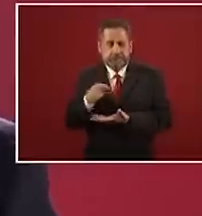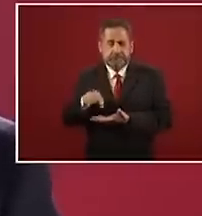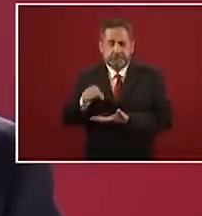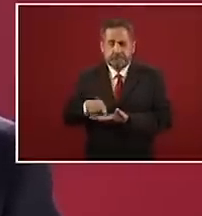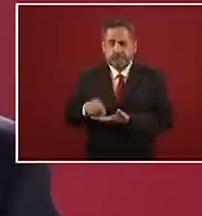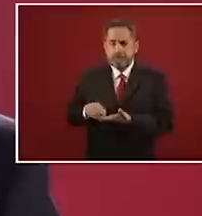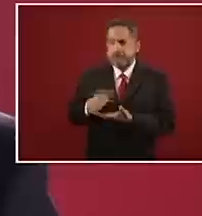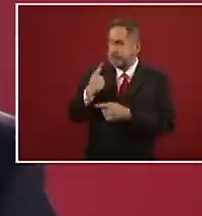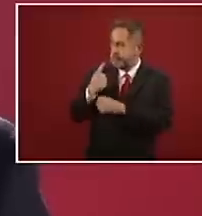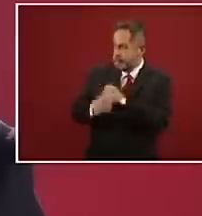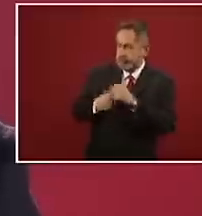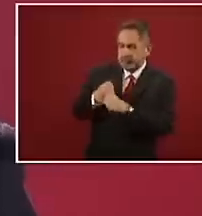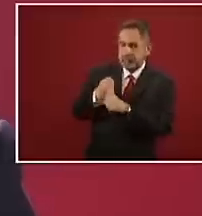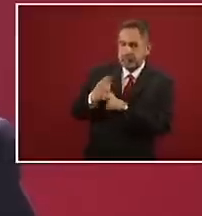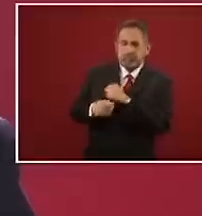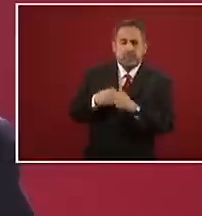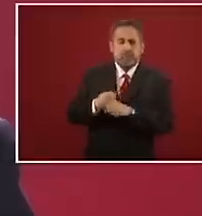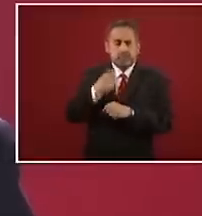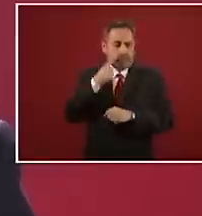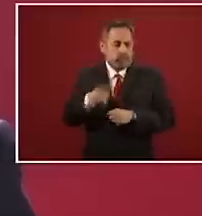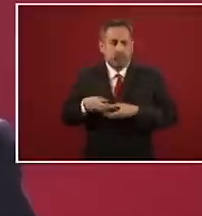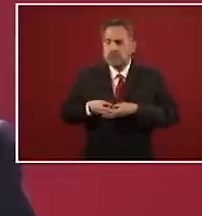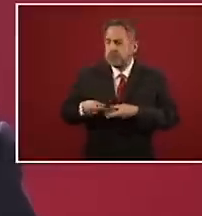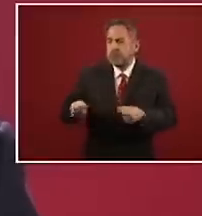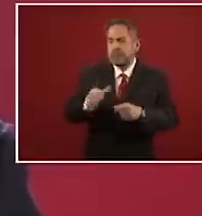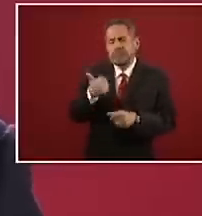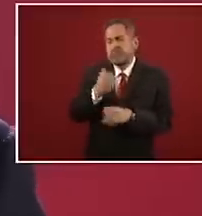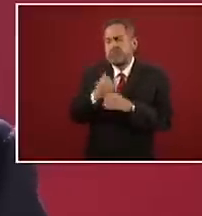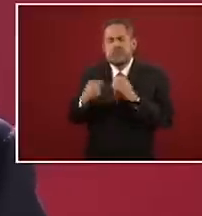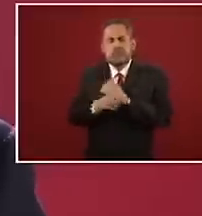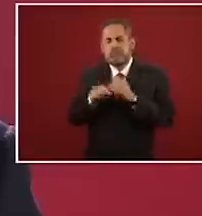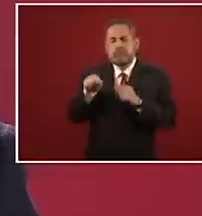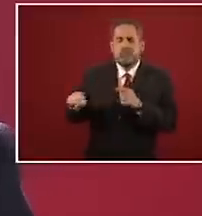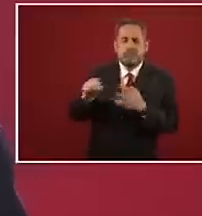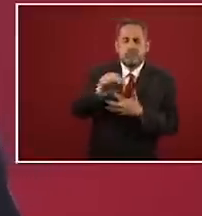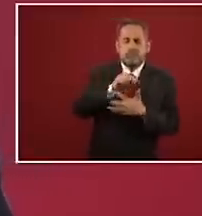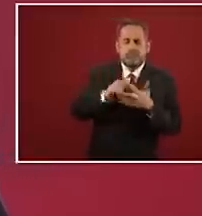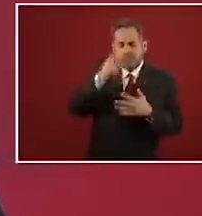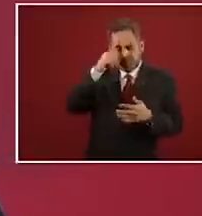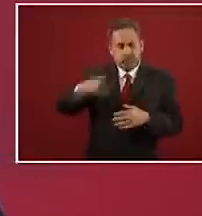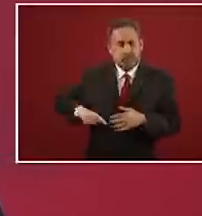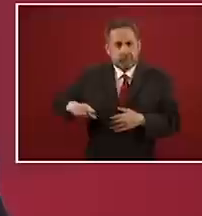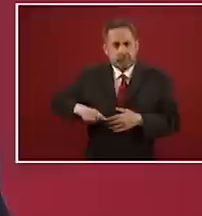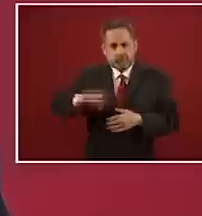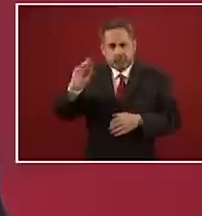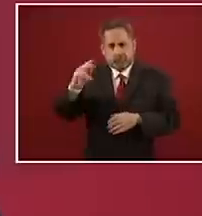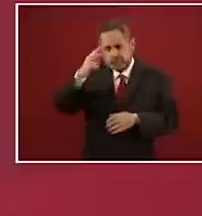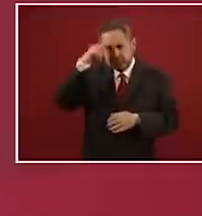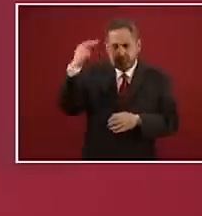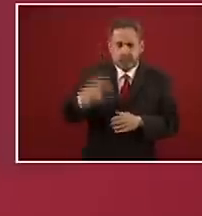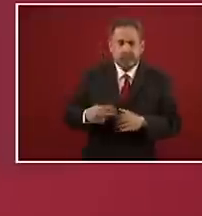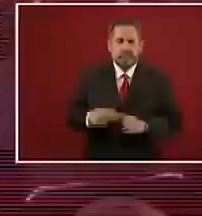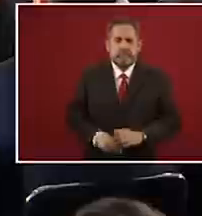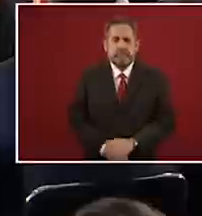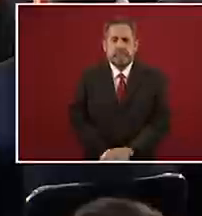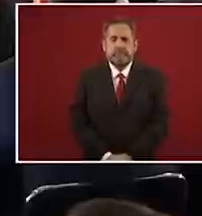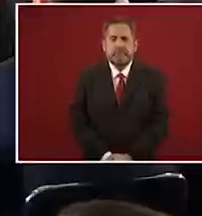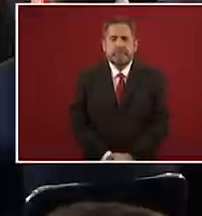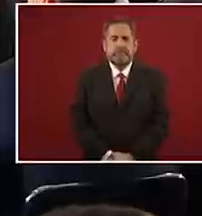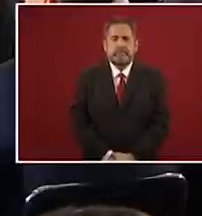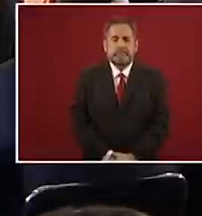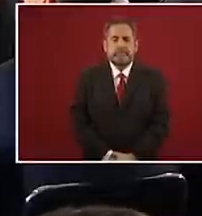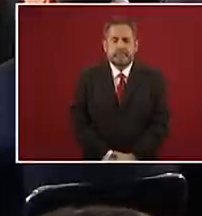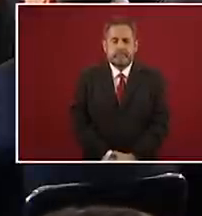era plurianual para poder ejercerlo en otros conceptos que sean prioritarios para el gobierno mexicano.